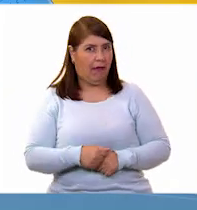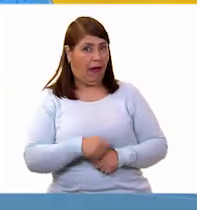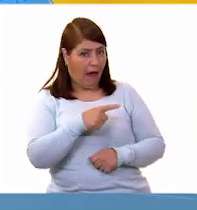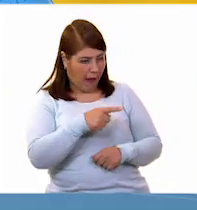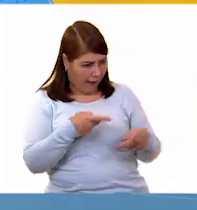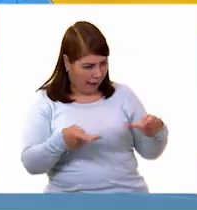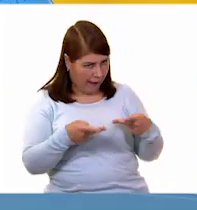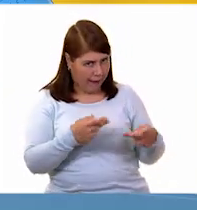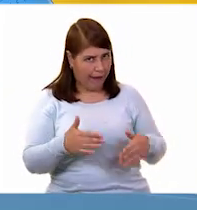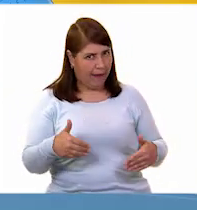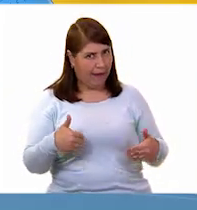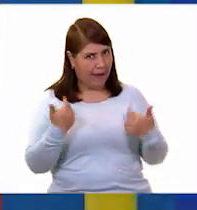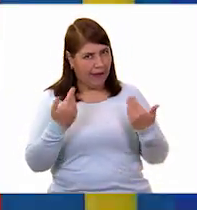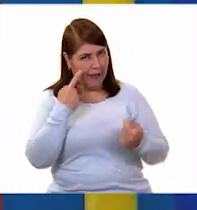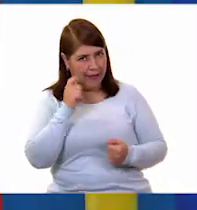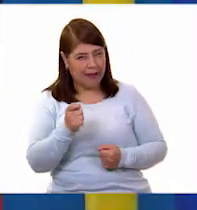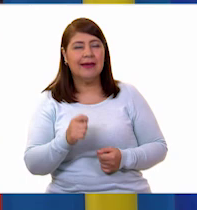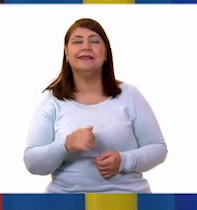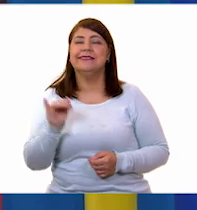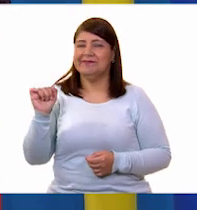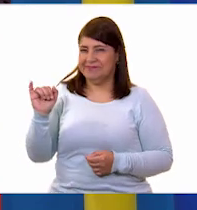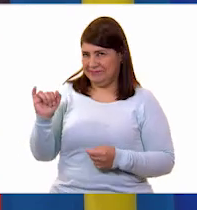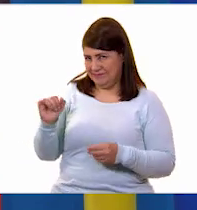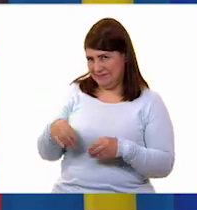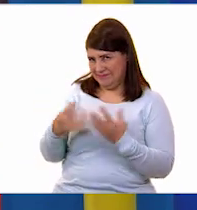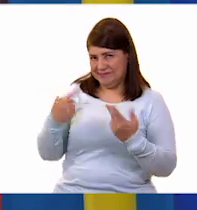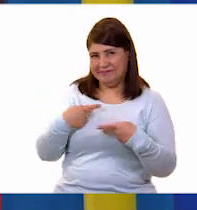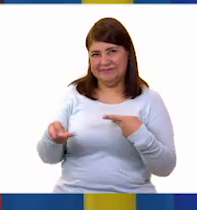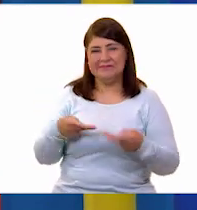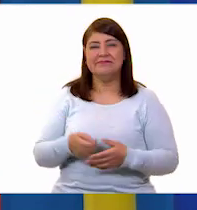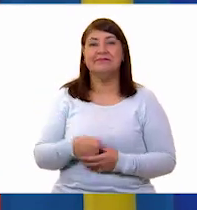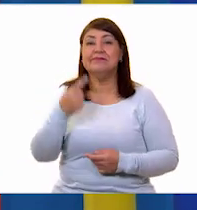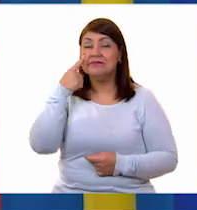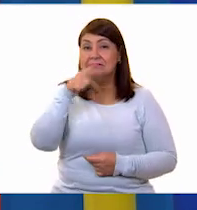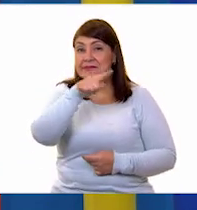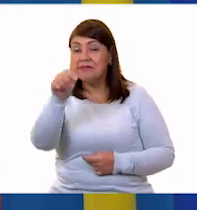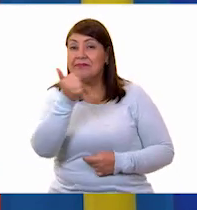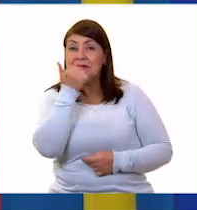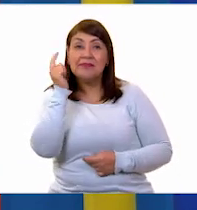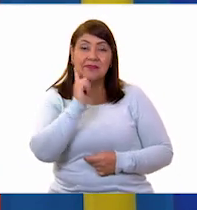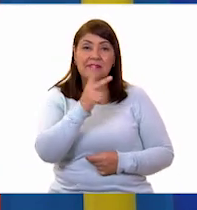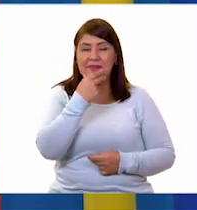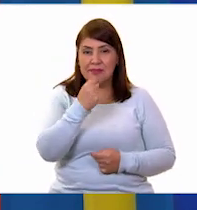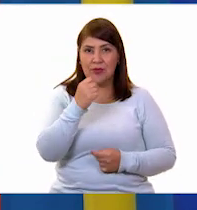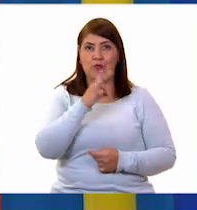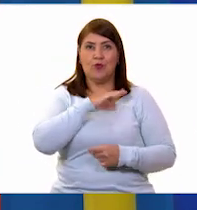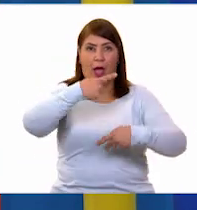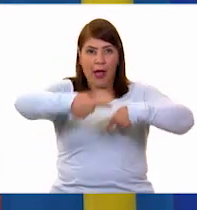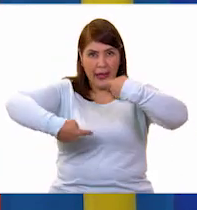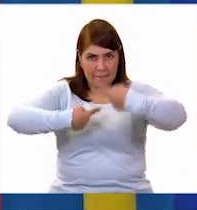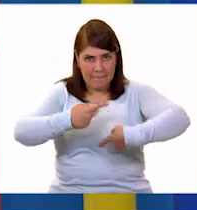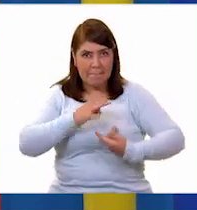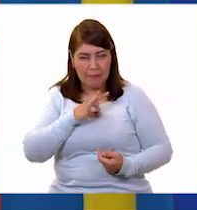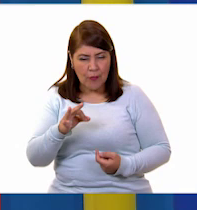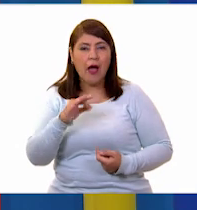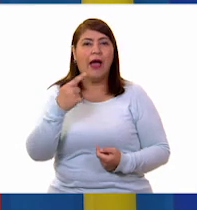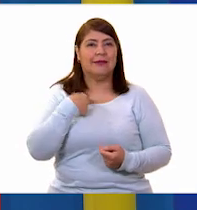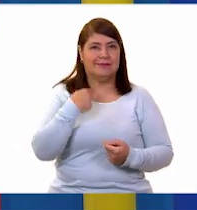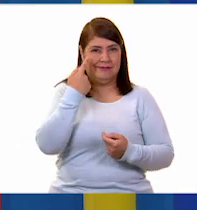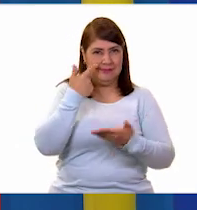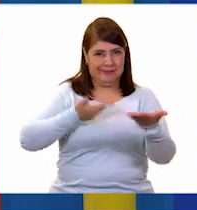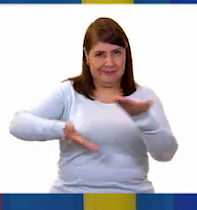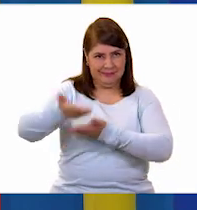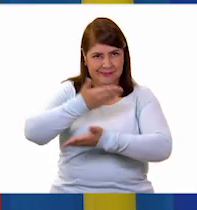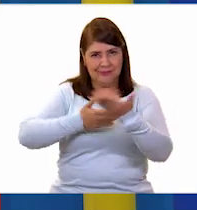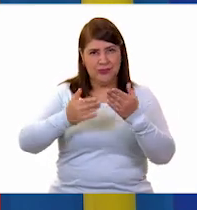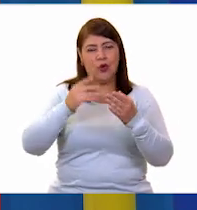viene preparado para esta clase. Así es. Alumnos y alumnas, para poder contestar a las preguntas, les compartiré la información relevante